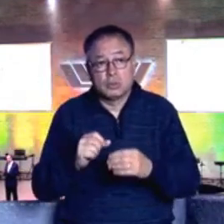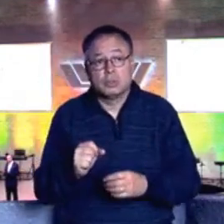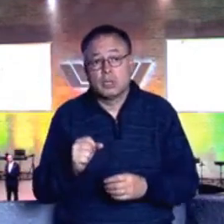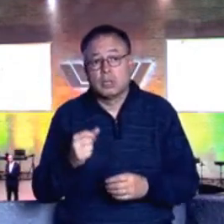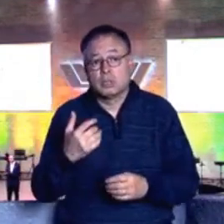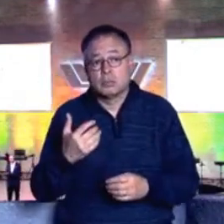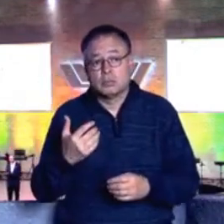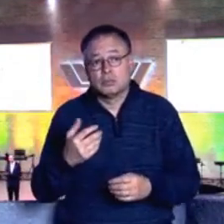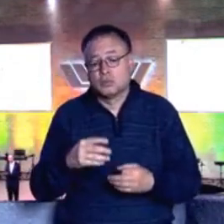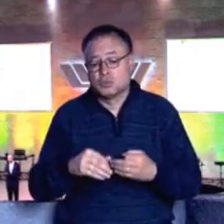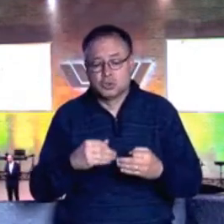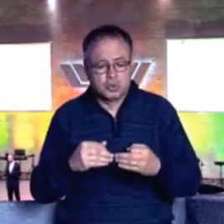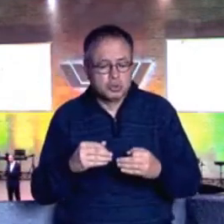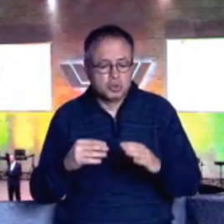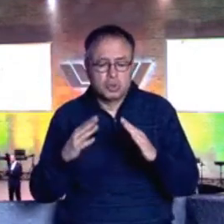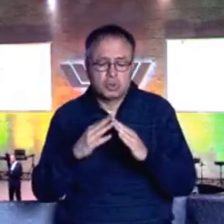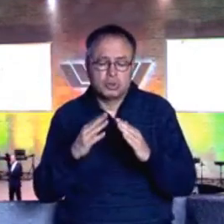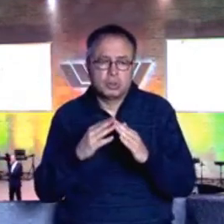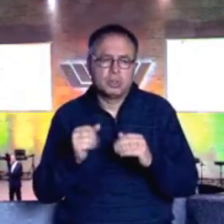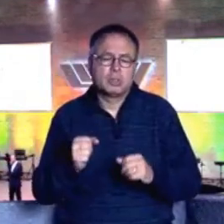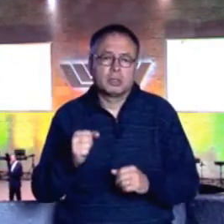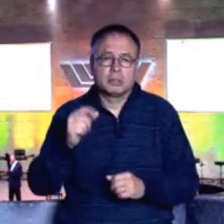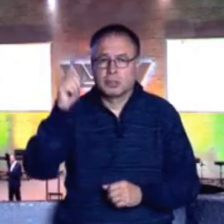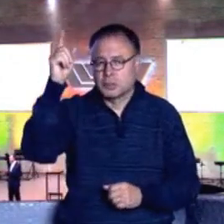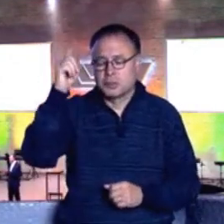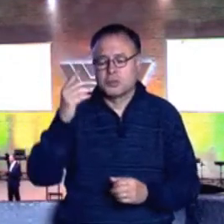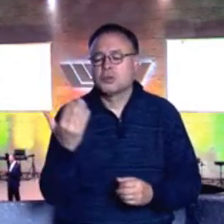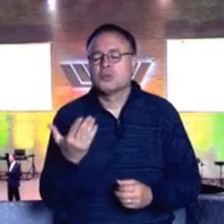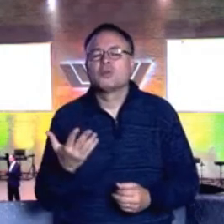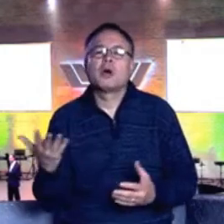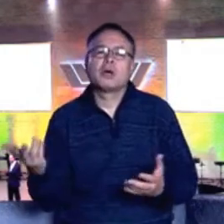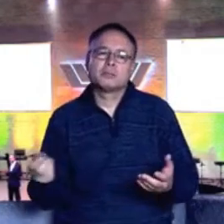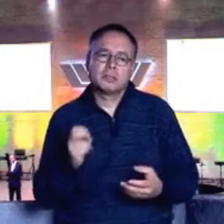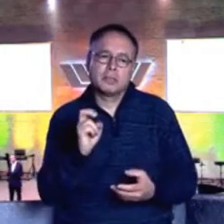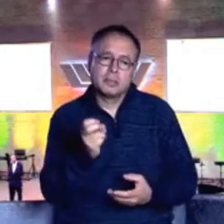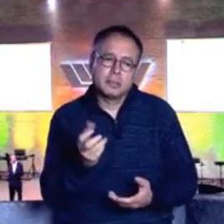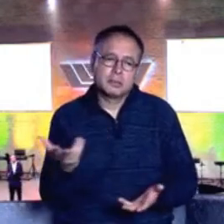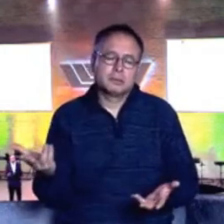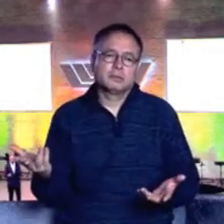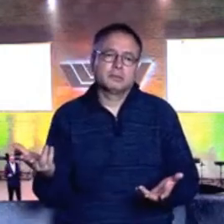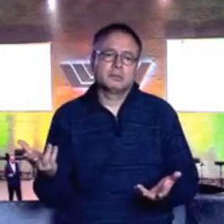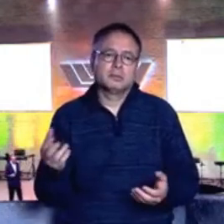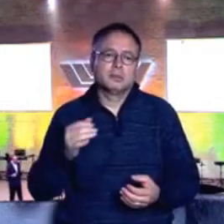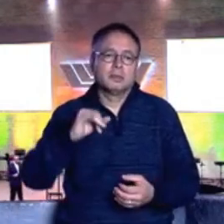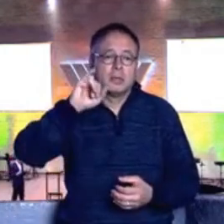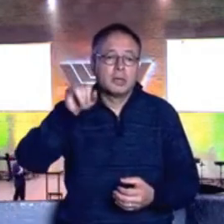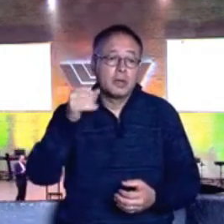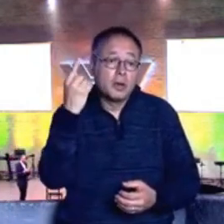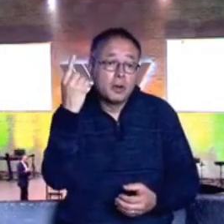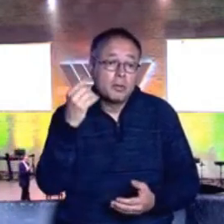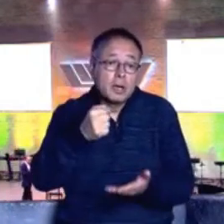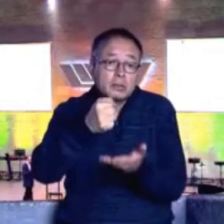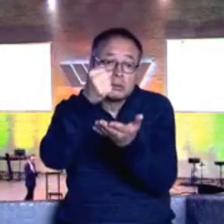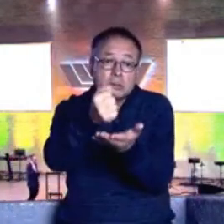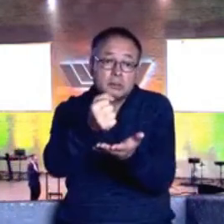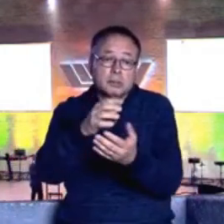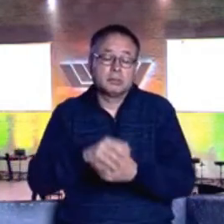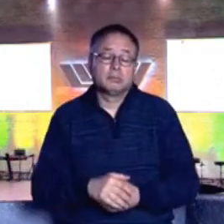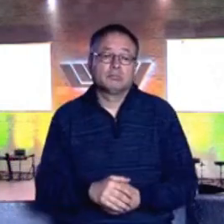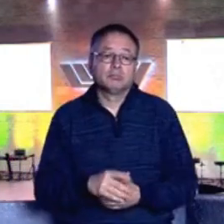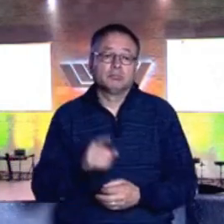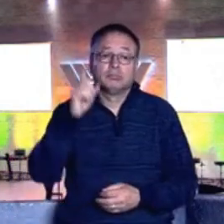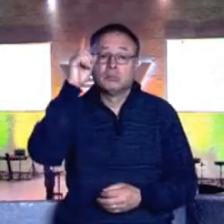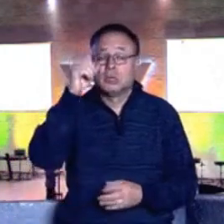hace todo eso Jehová yé Jehová yé Así que él te demuestra en su